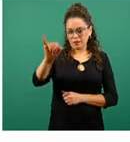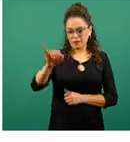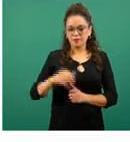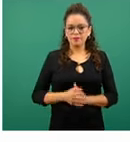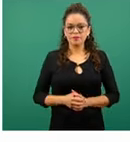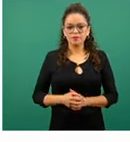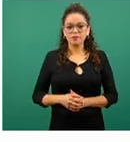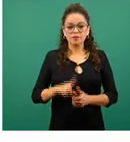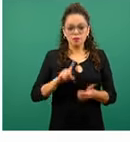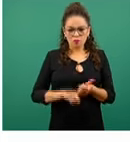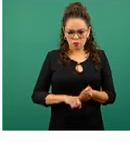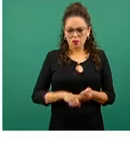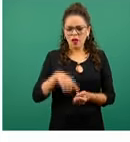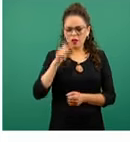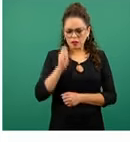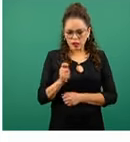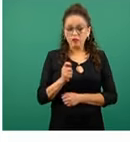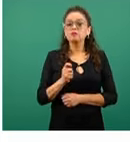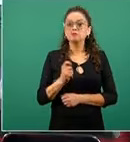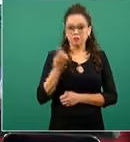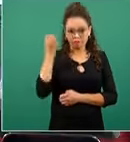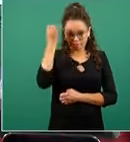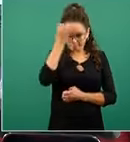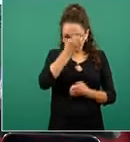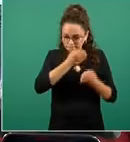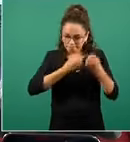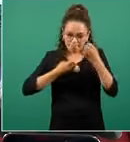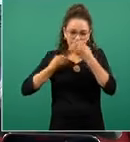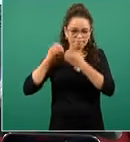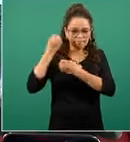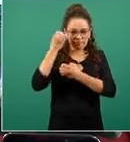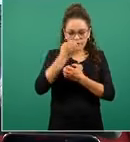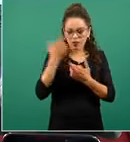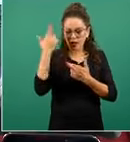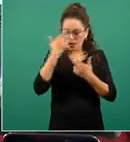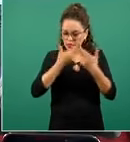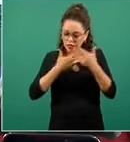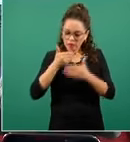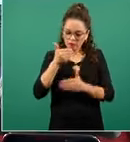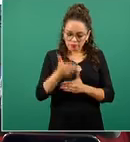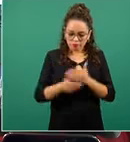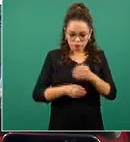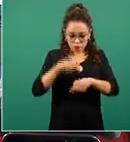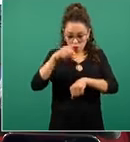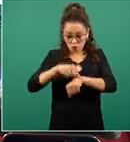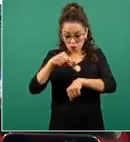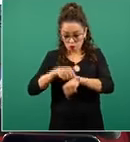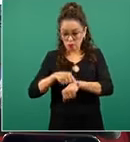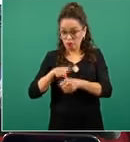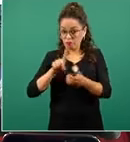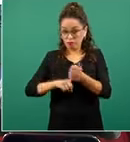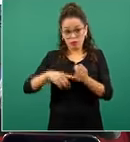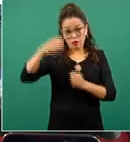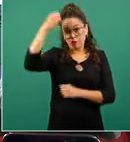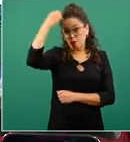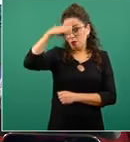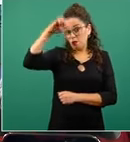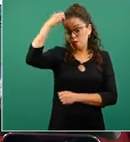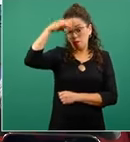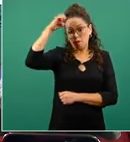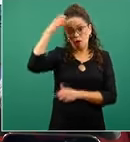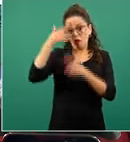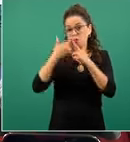proceso de seguimiento, de estudio, de evaluación clínica por expertos en un momento determinado, tanto a